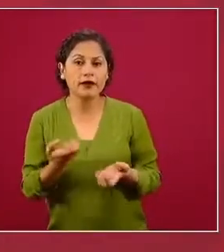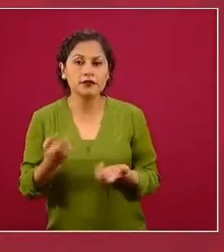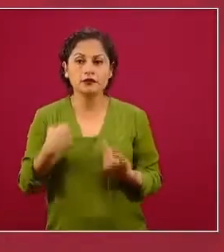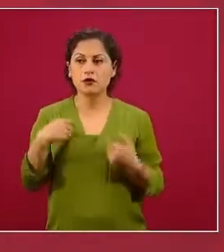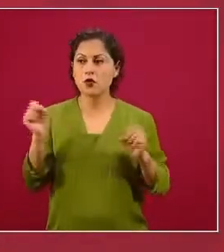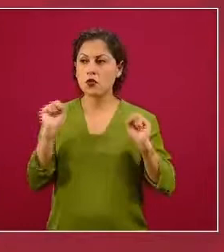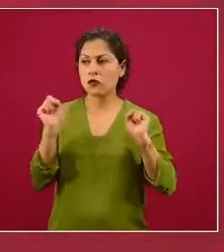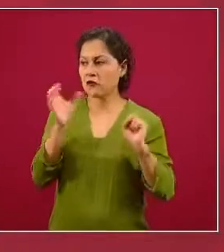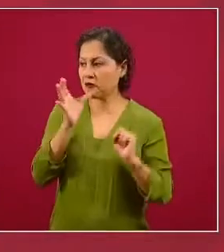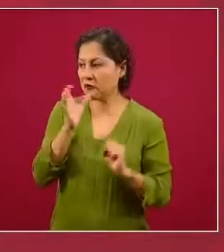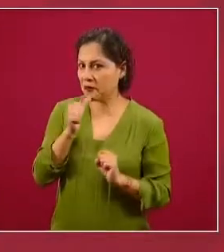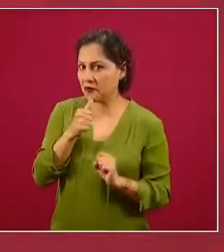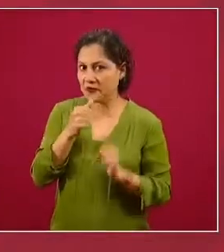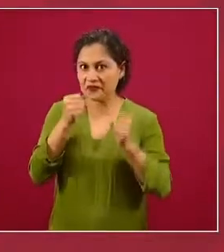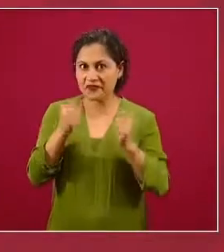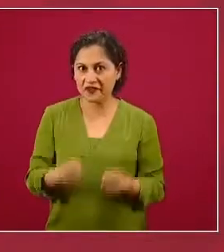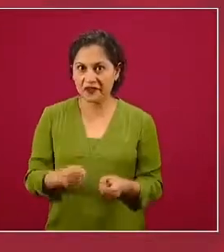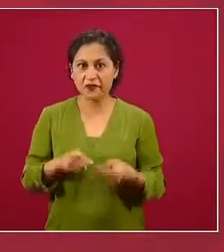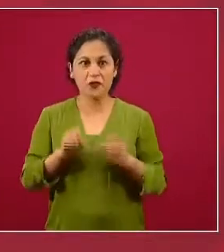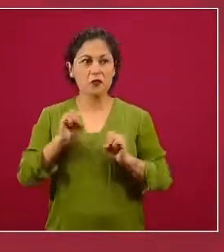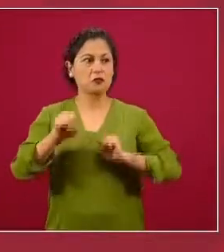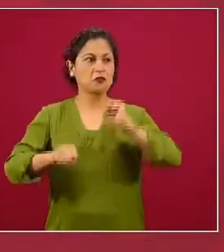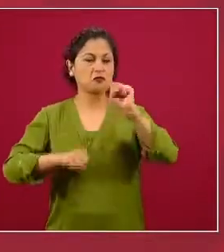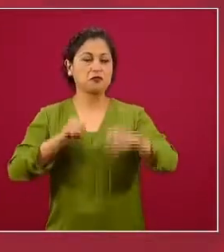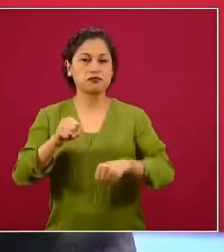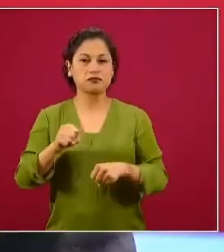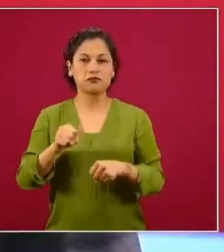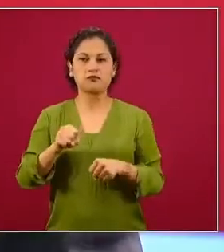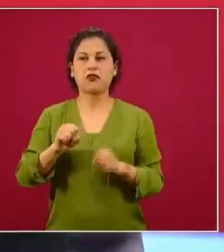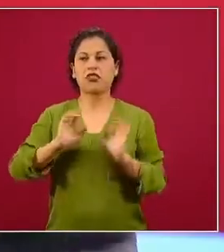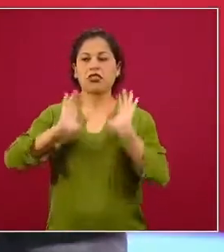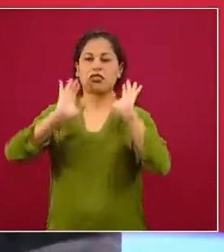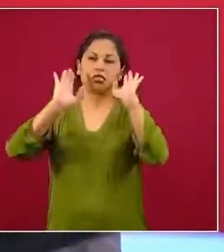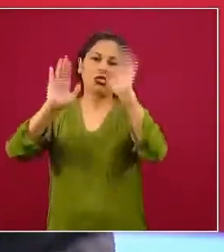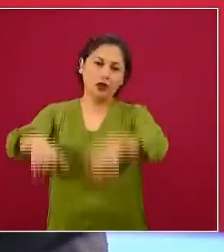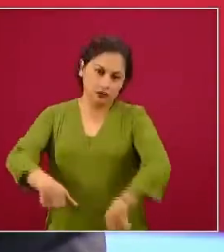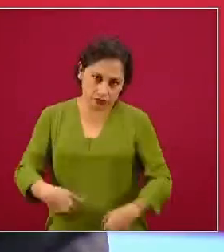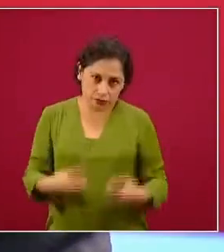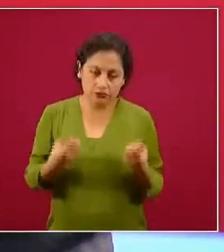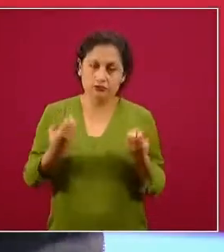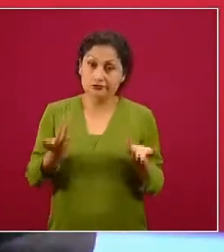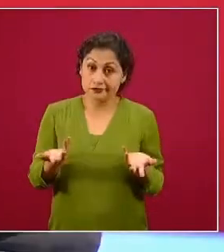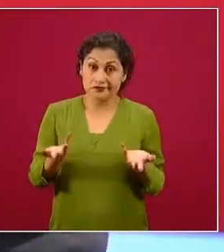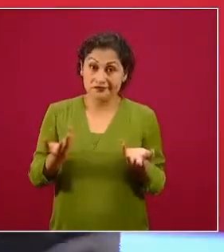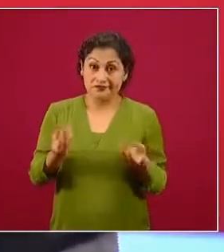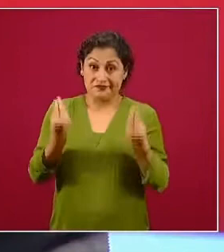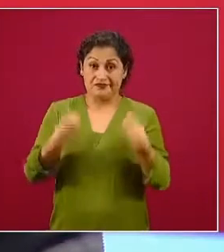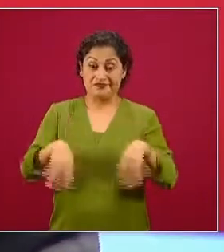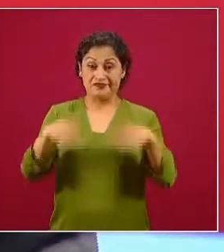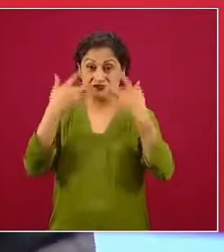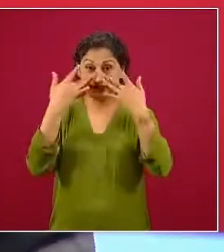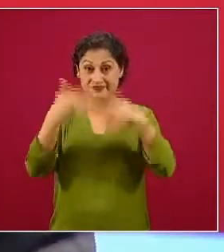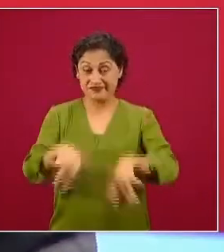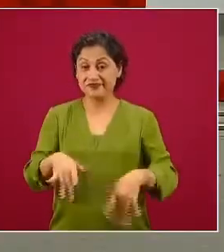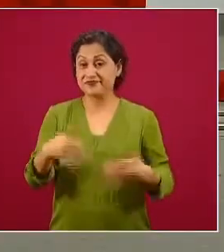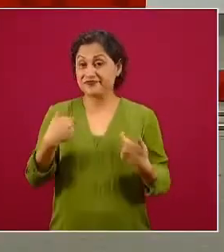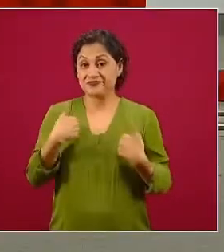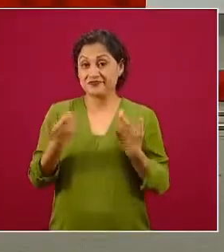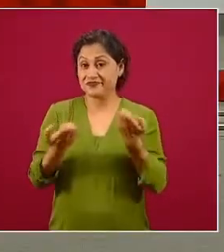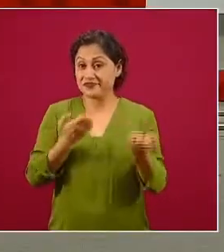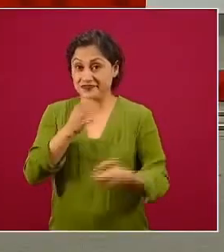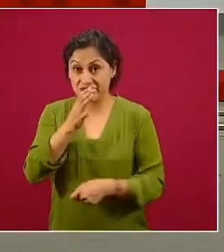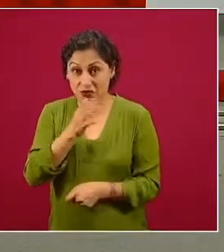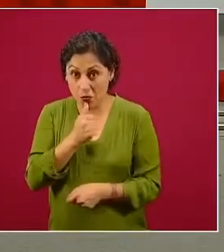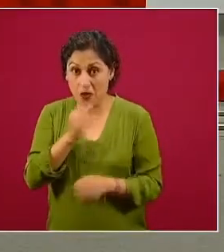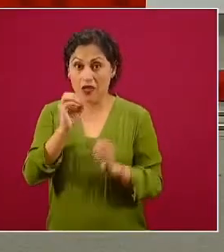bicicleta, pues seguramente voy a estar desmotivado de lograrlo, o tengo que hacer un esfuerzo muy grande para estar en el sitio apropiado. Eso